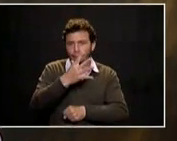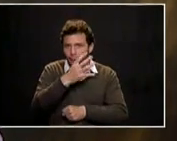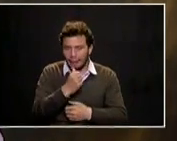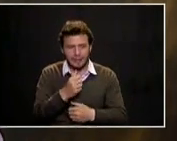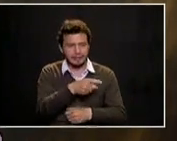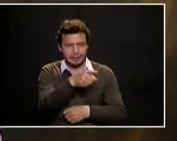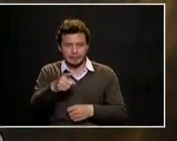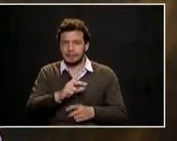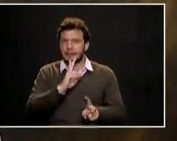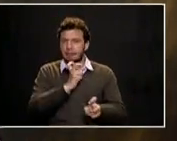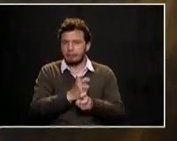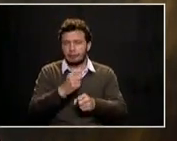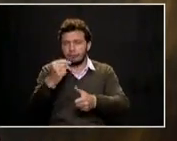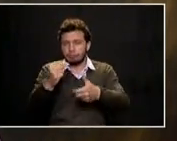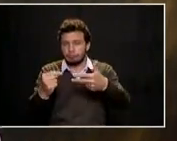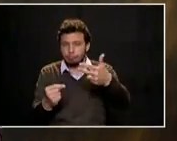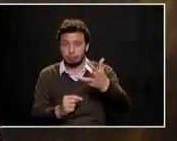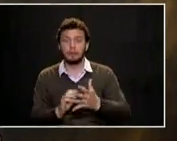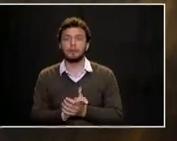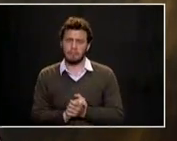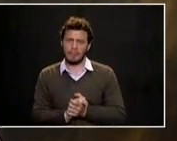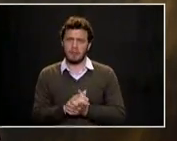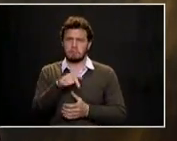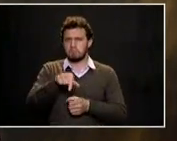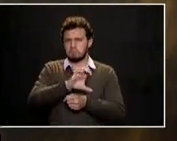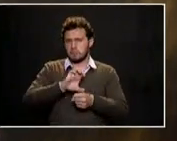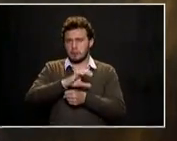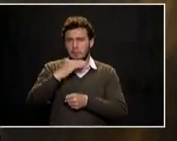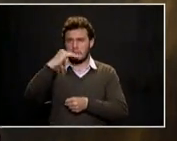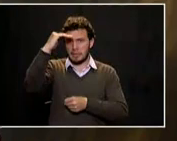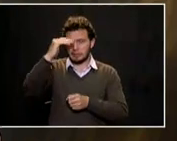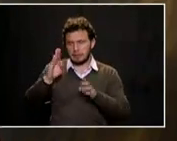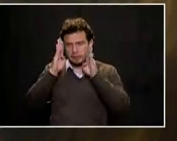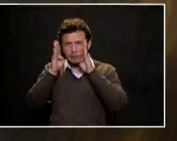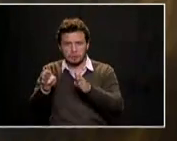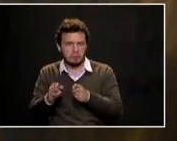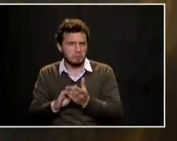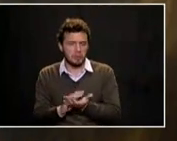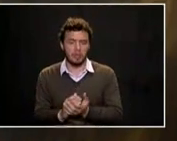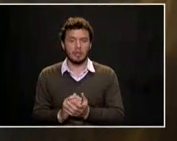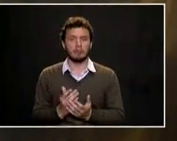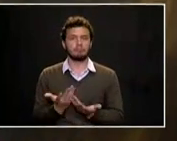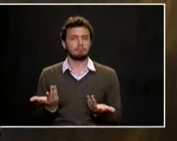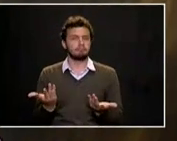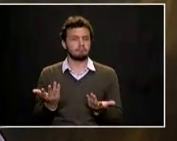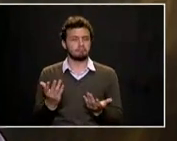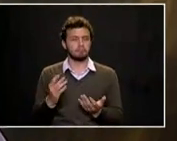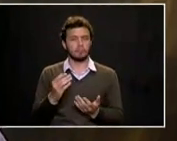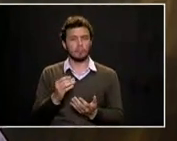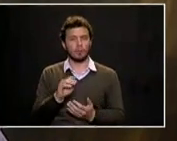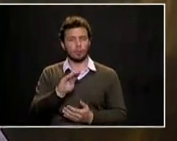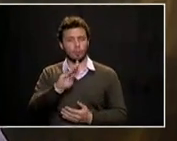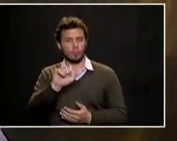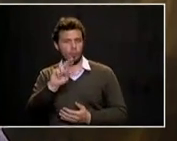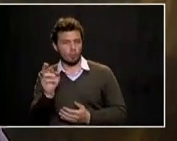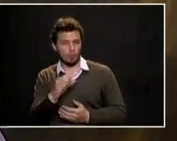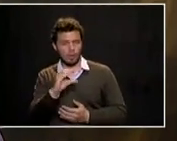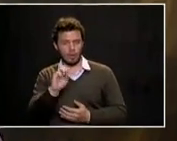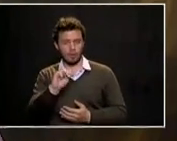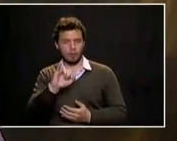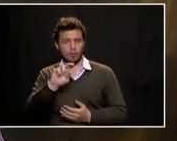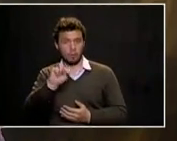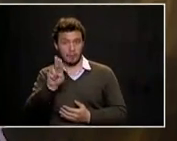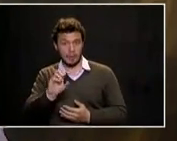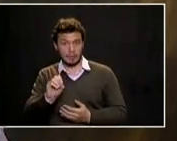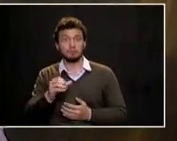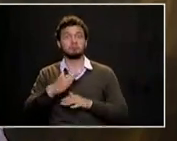ya ha atendido a algunos en Buen Comienzo, en primaria, en bachillerato. Hay muchos que los hemos logrado atender.